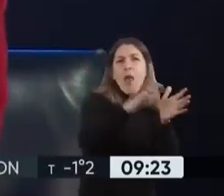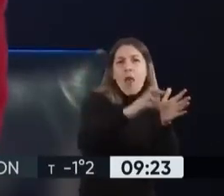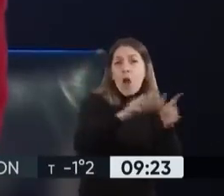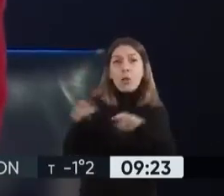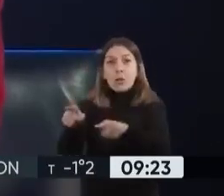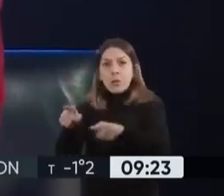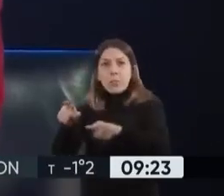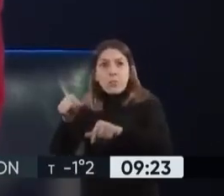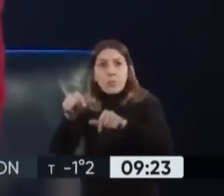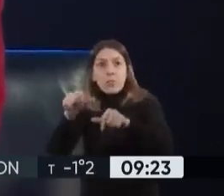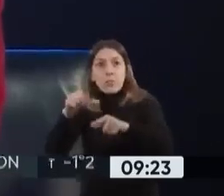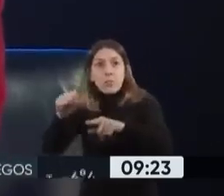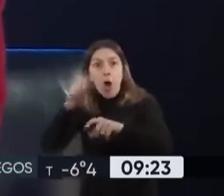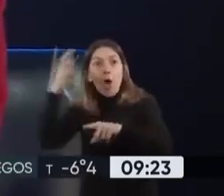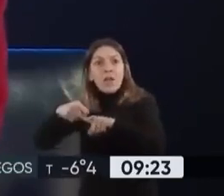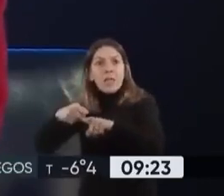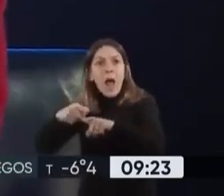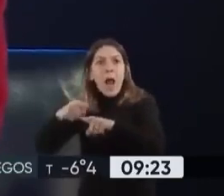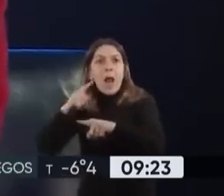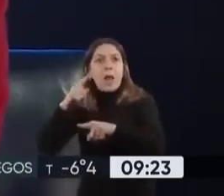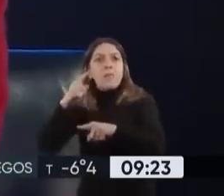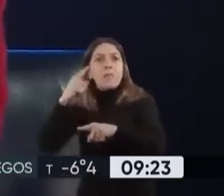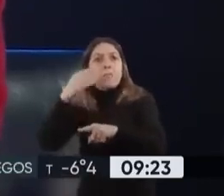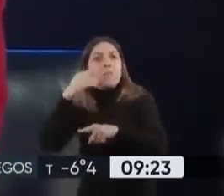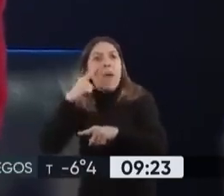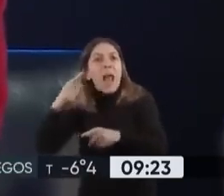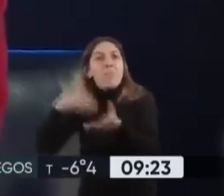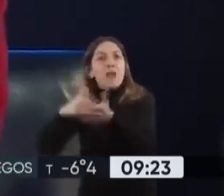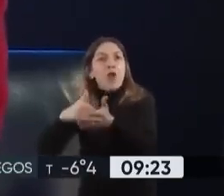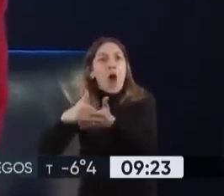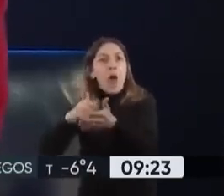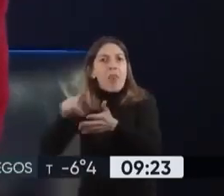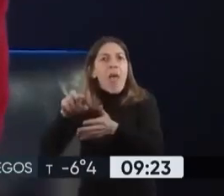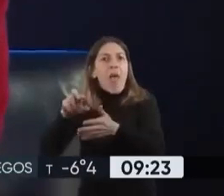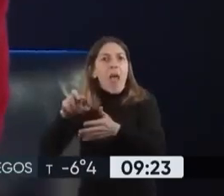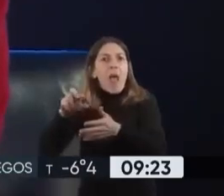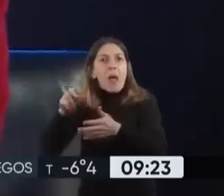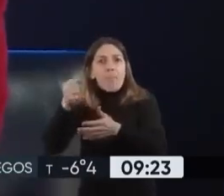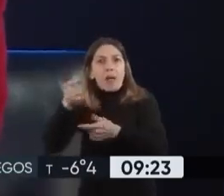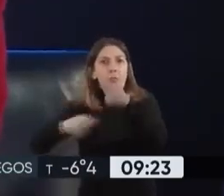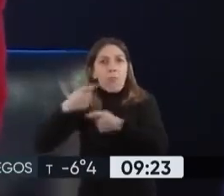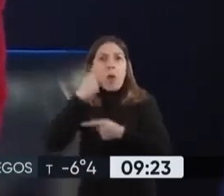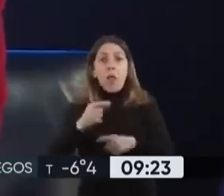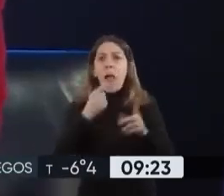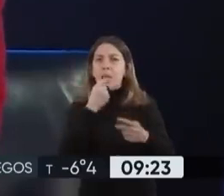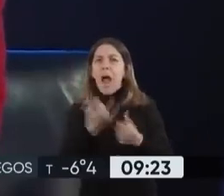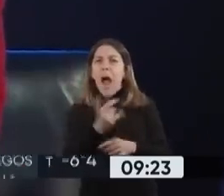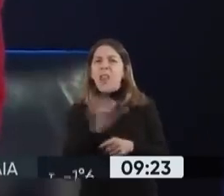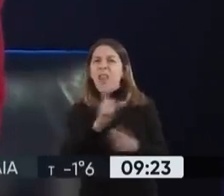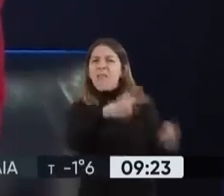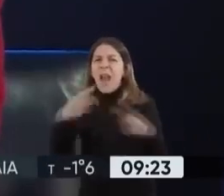dólares por día entonces cuando uno exagera está esta situación de la brecha cambiaria